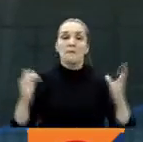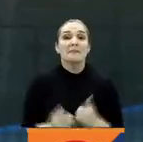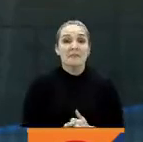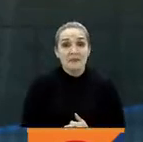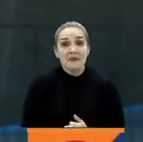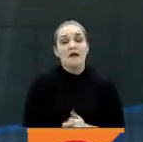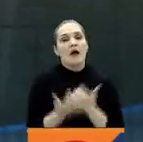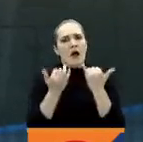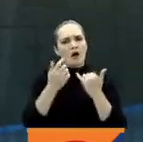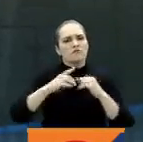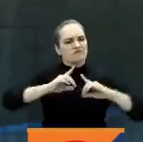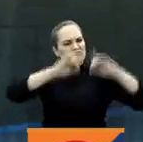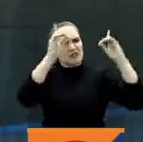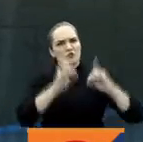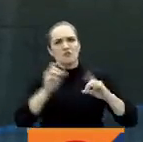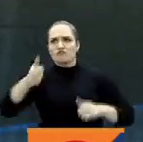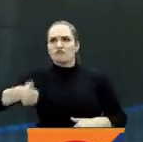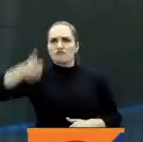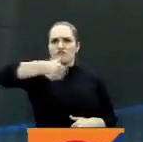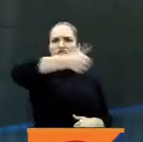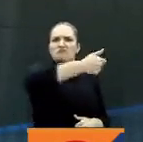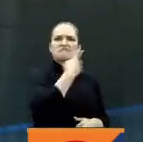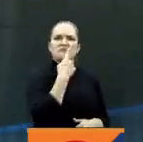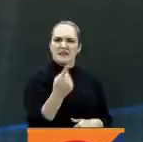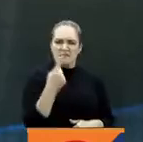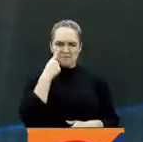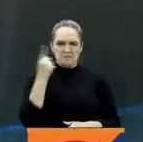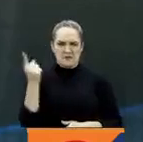conocer las disposiciones de las autoridades acerca del tema.